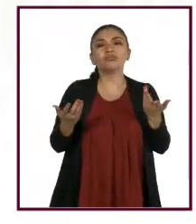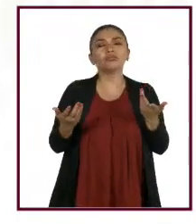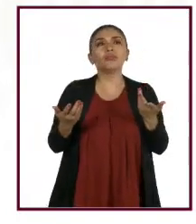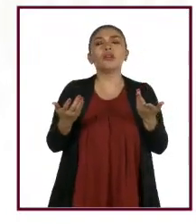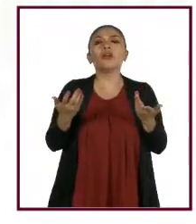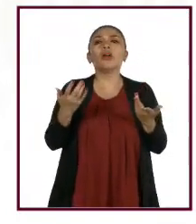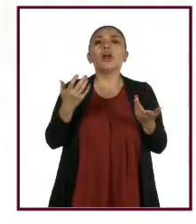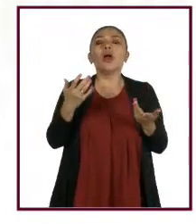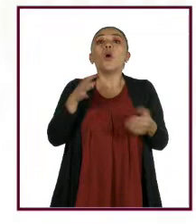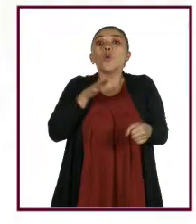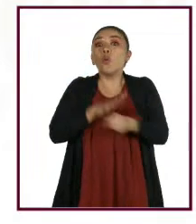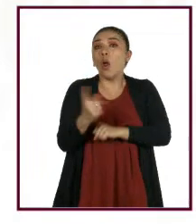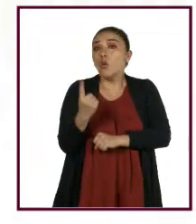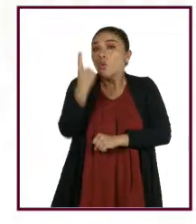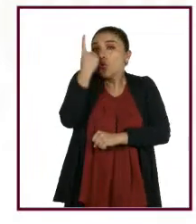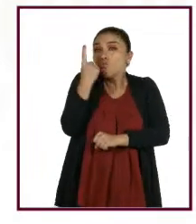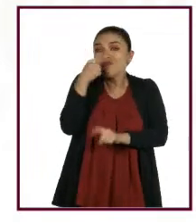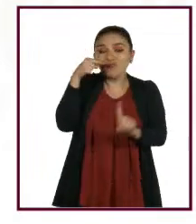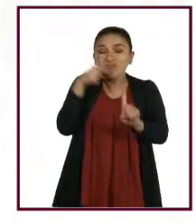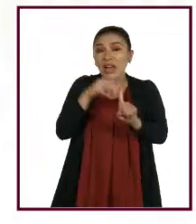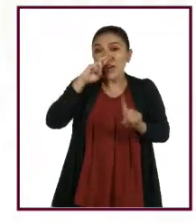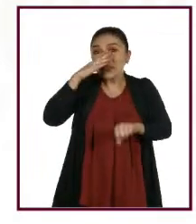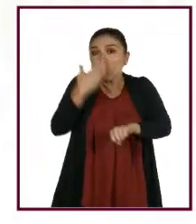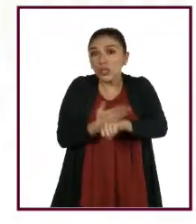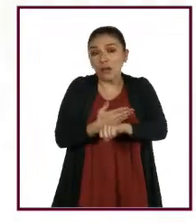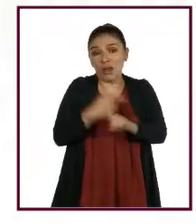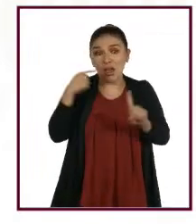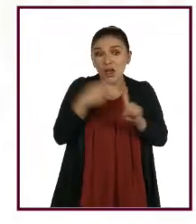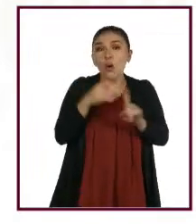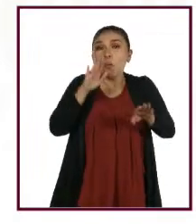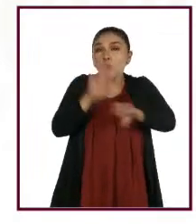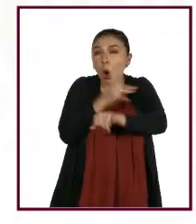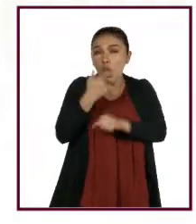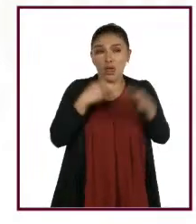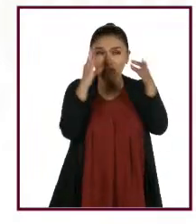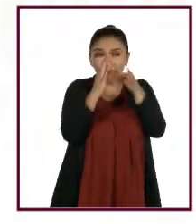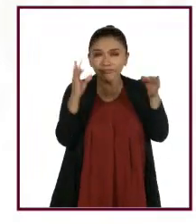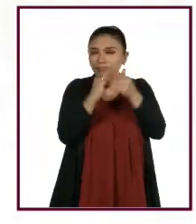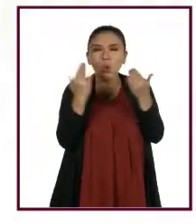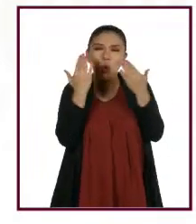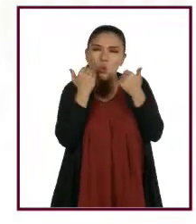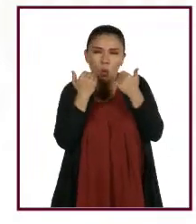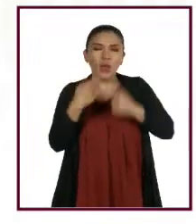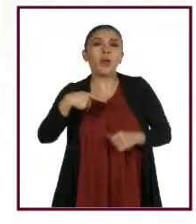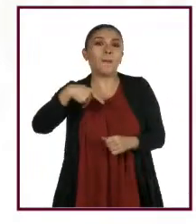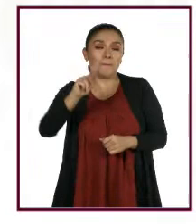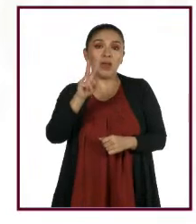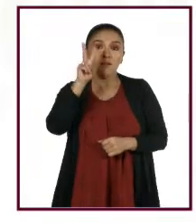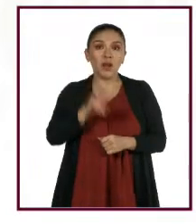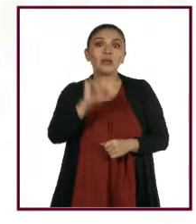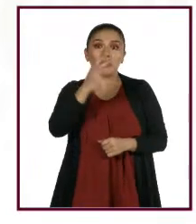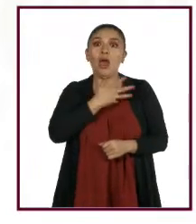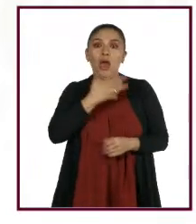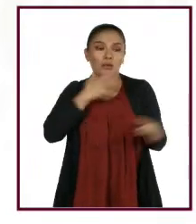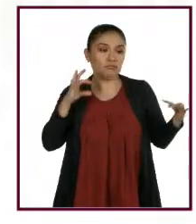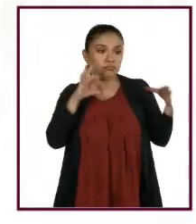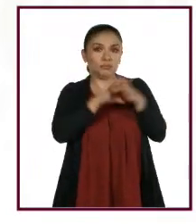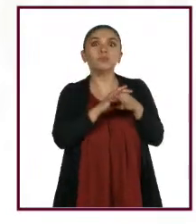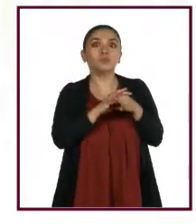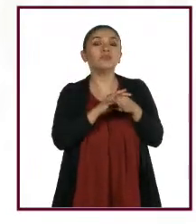muy diversa y no tenemos una explicación específica, pero lo que vimos es que existe una